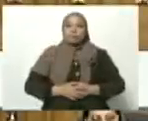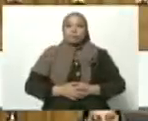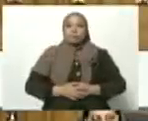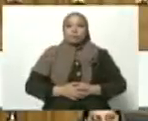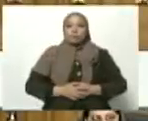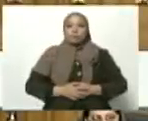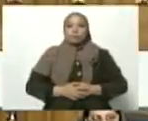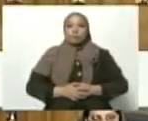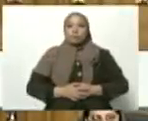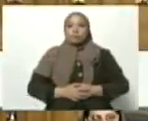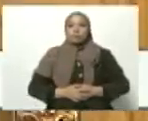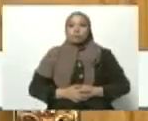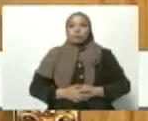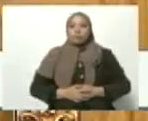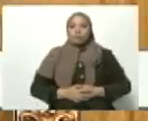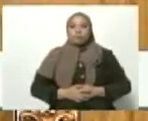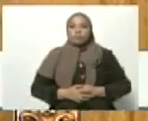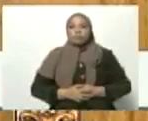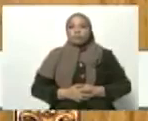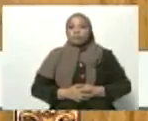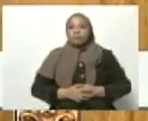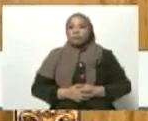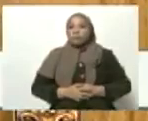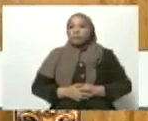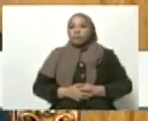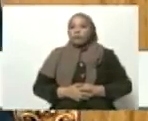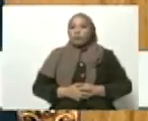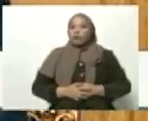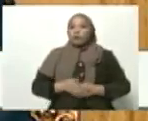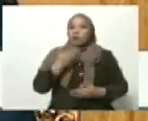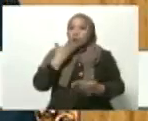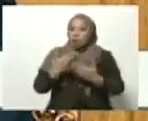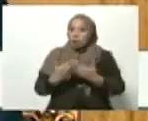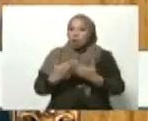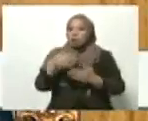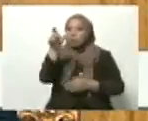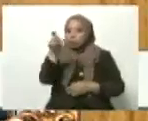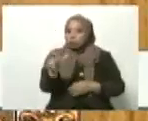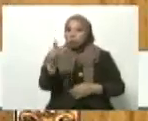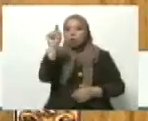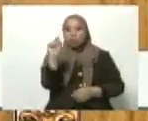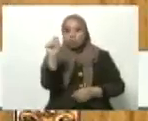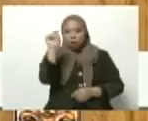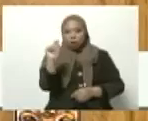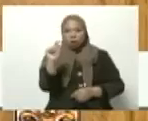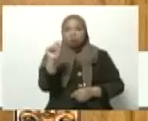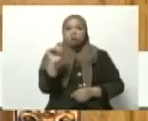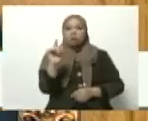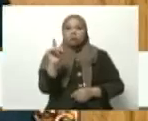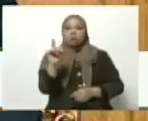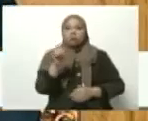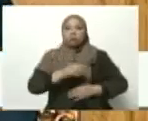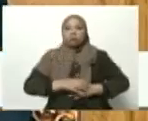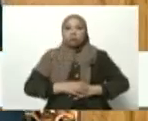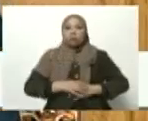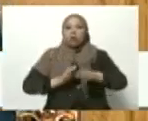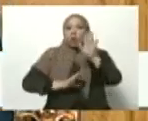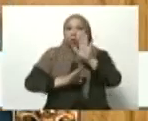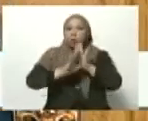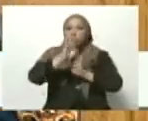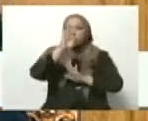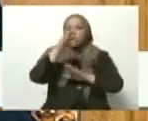Muchas gracias por la pregunta, diputado Infante. El caso de Alex Saab está desarrollado